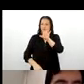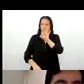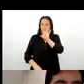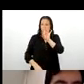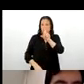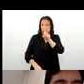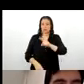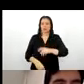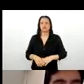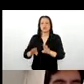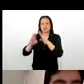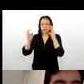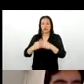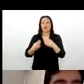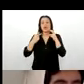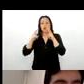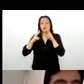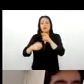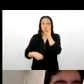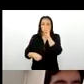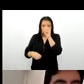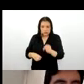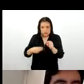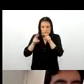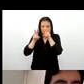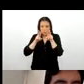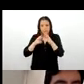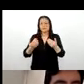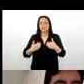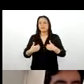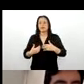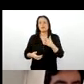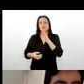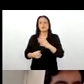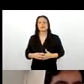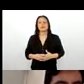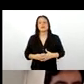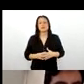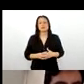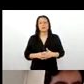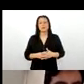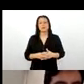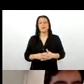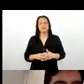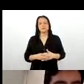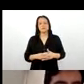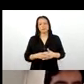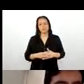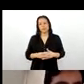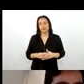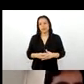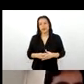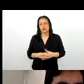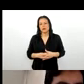como vemos acá la estadística, también tuvimos aproximadamente más de,